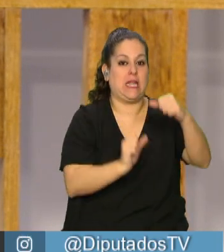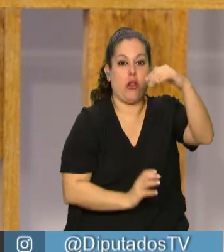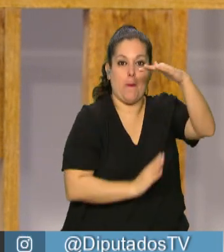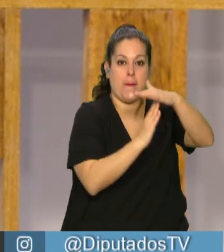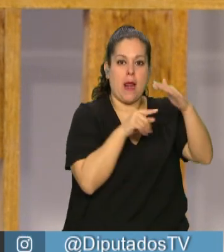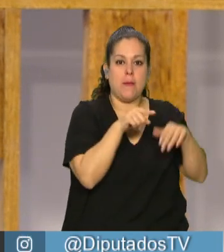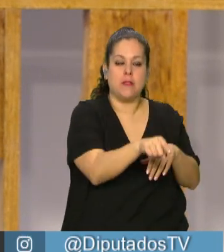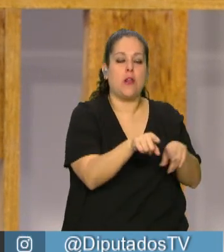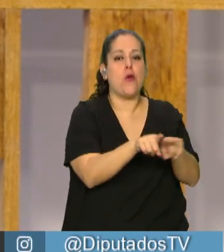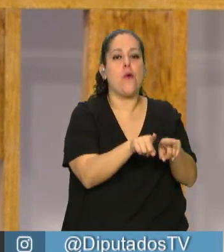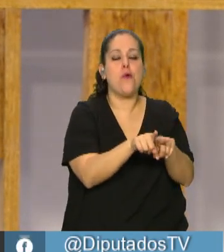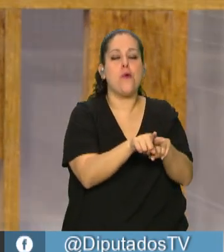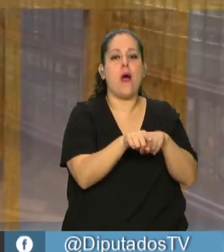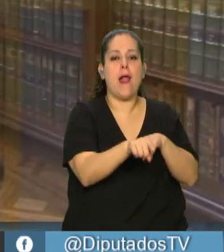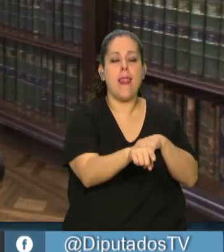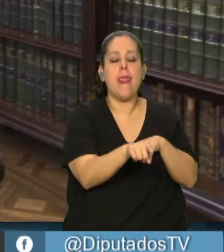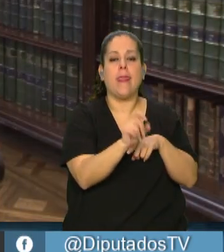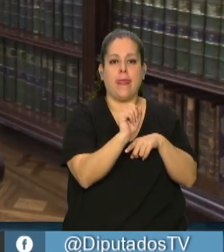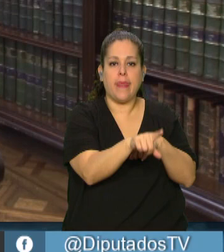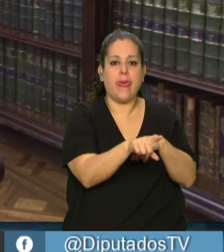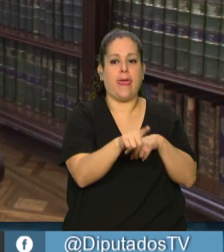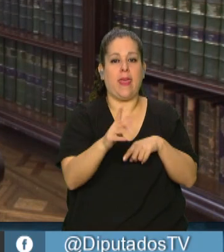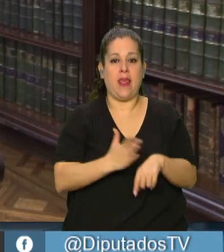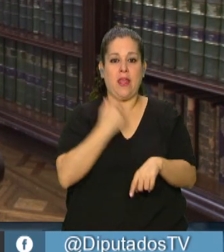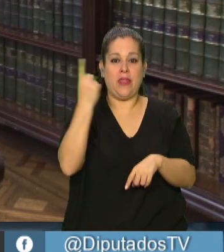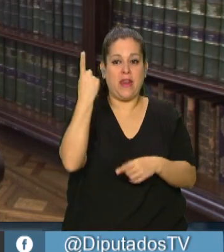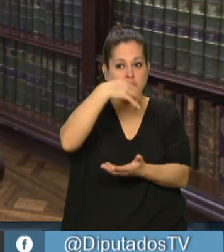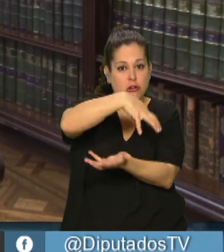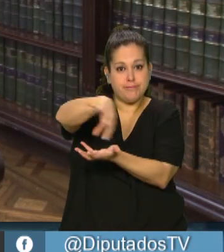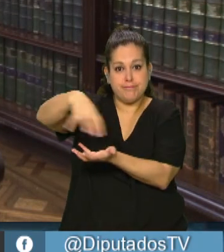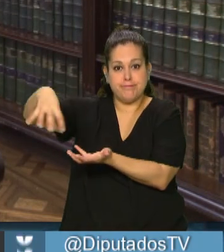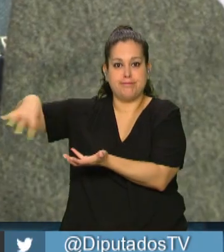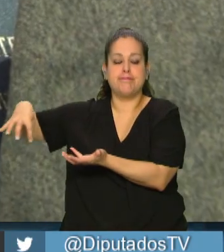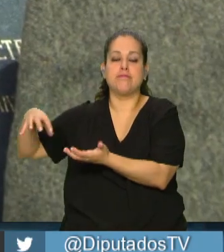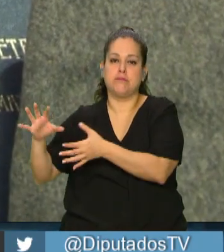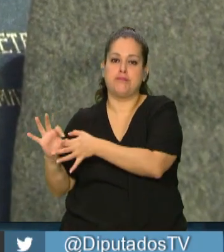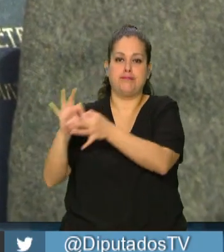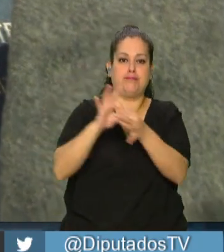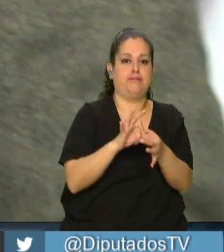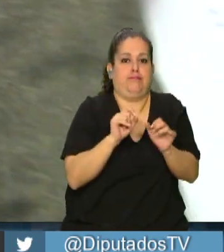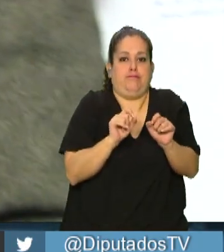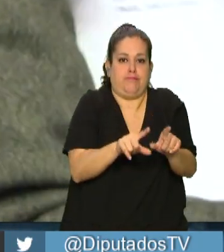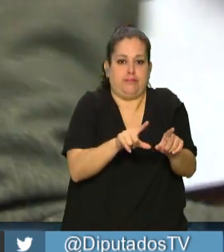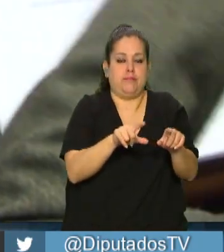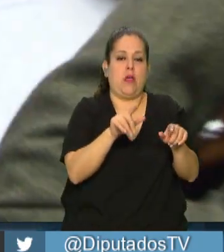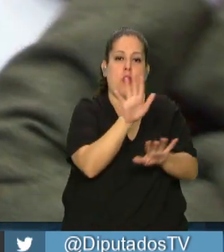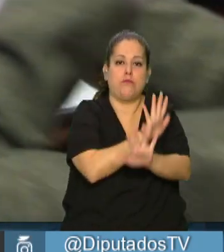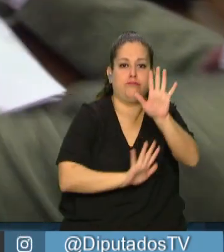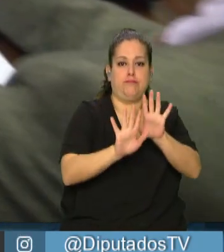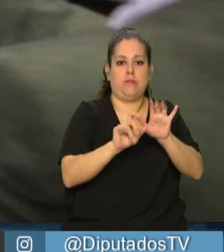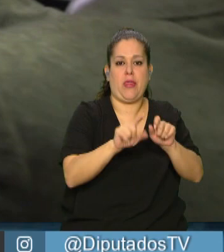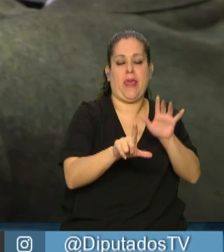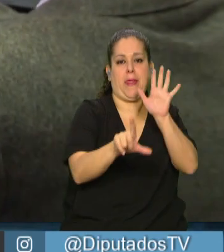la conducción de todas las direcciones relacionadas a la confección de